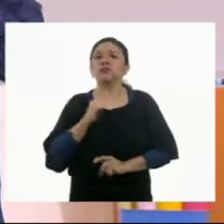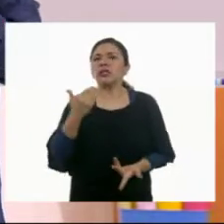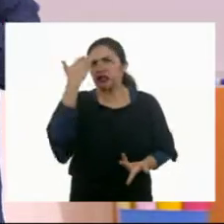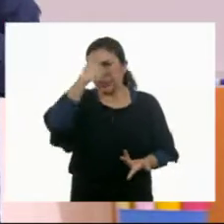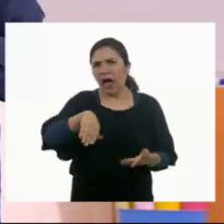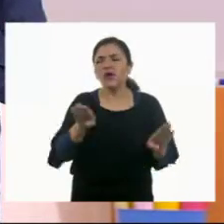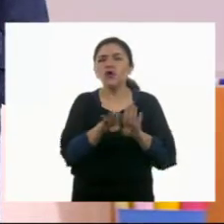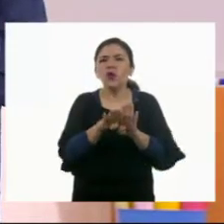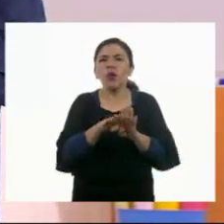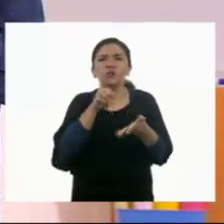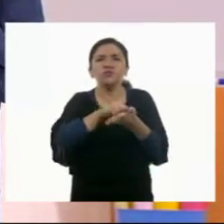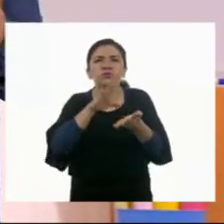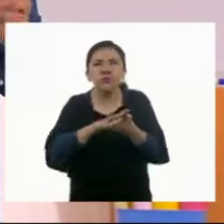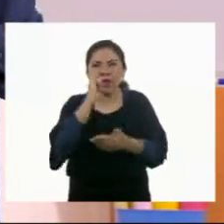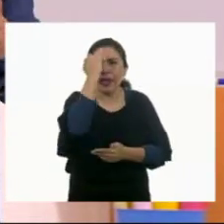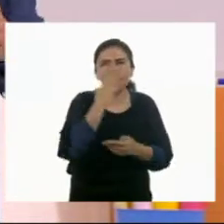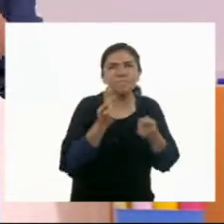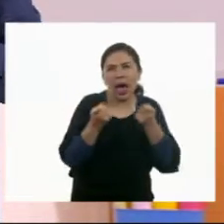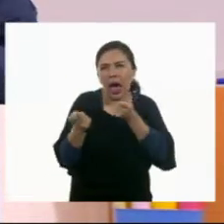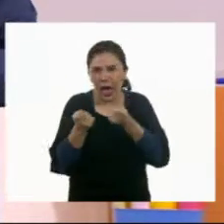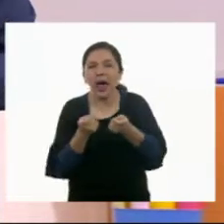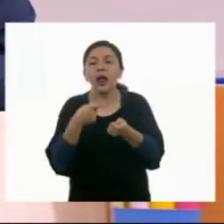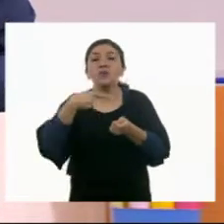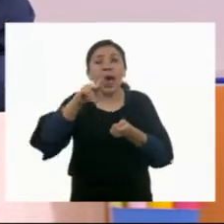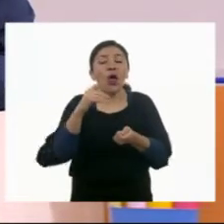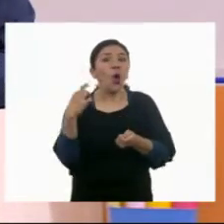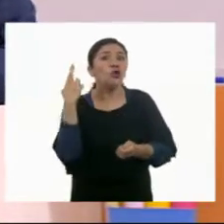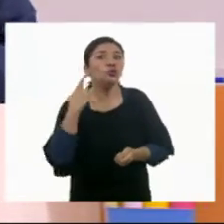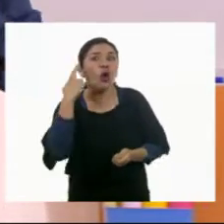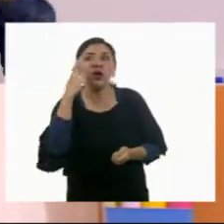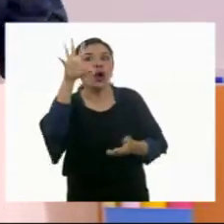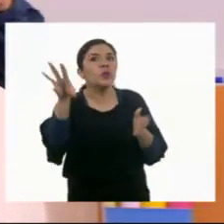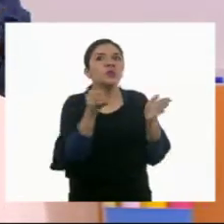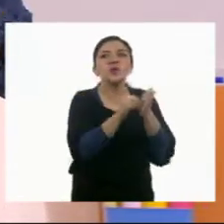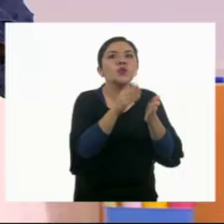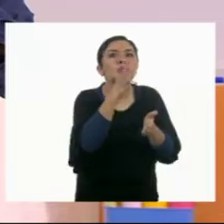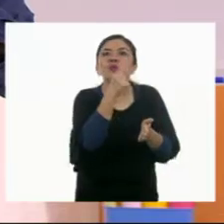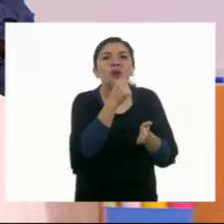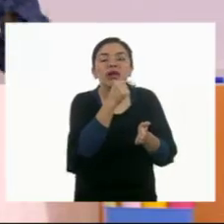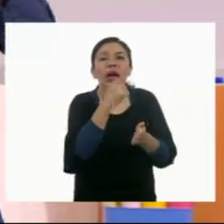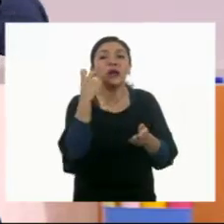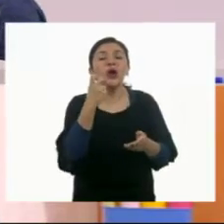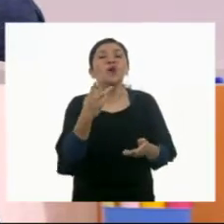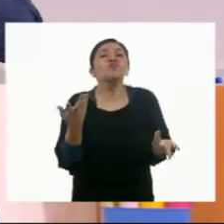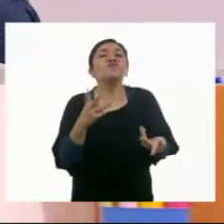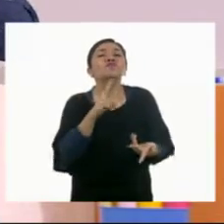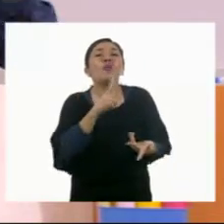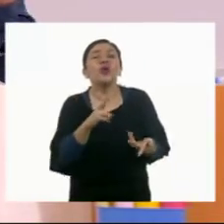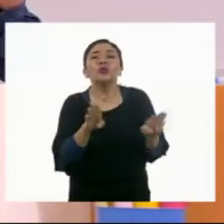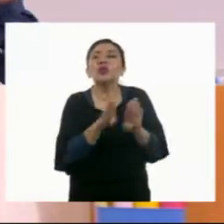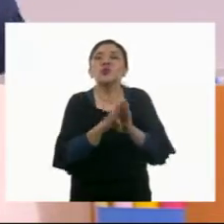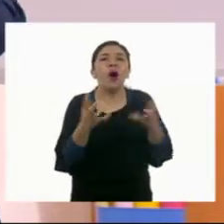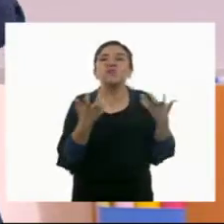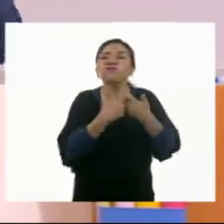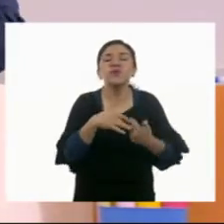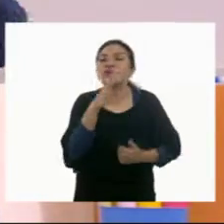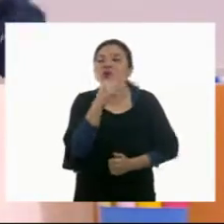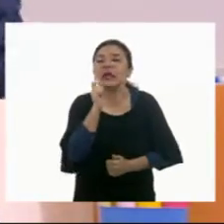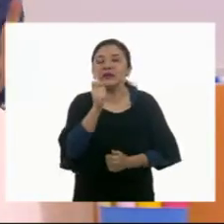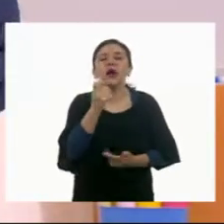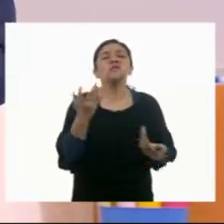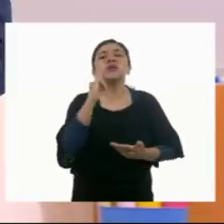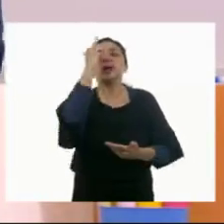cómo registrar las imágenes, pero no sabían cómo registrar el sonido, y entonces hacían las películas en donde solo se